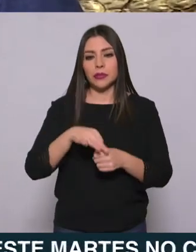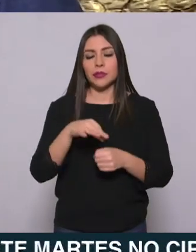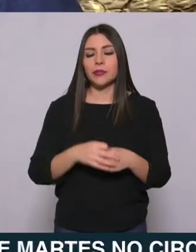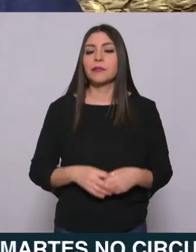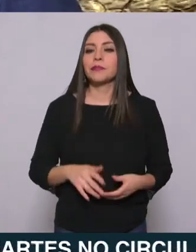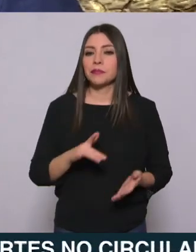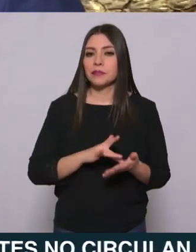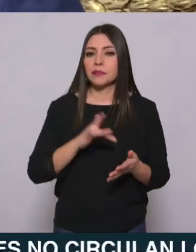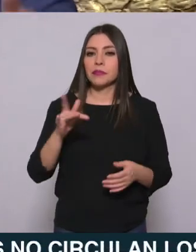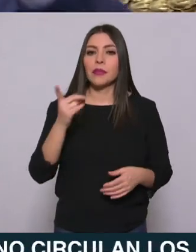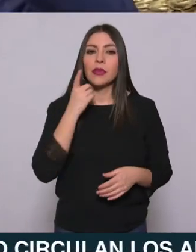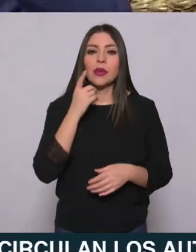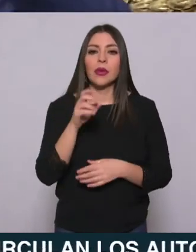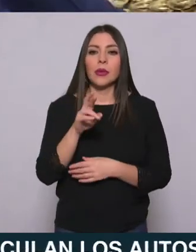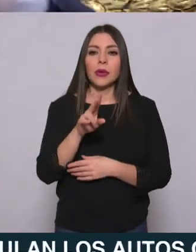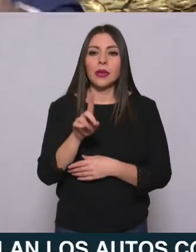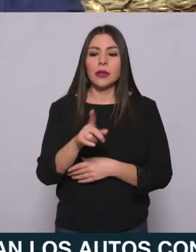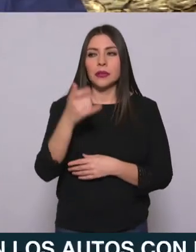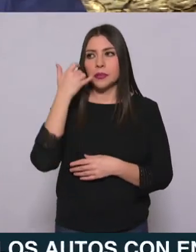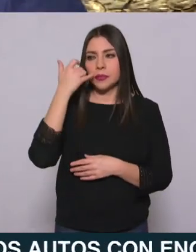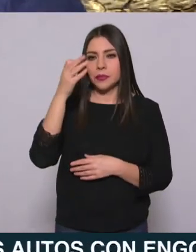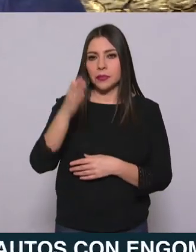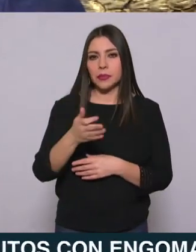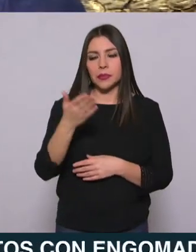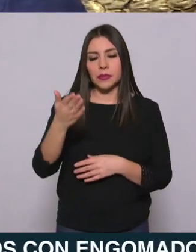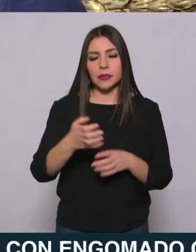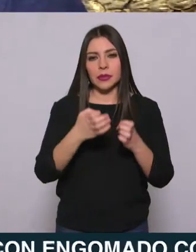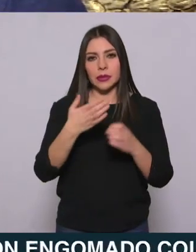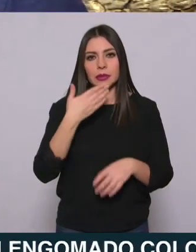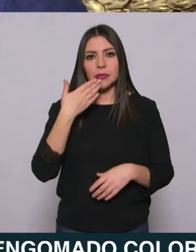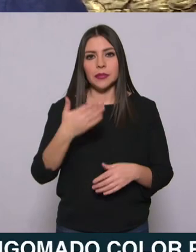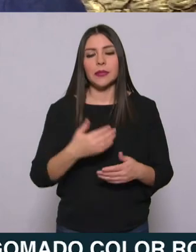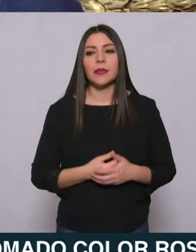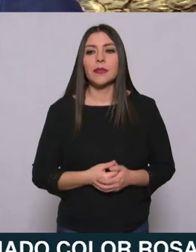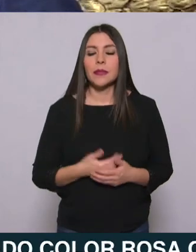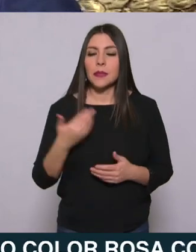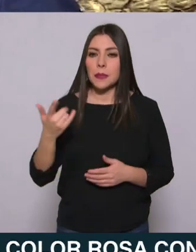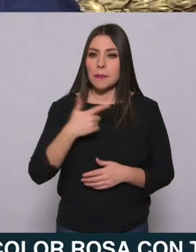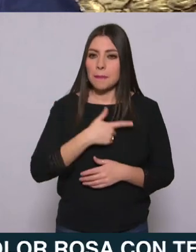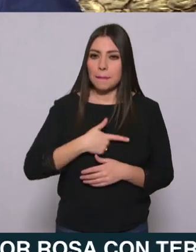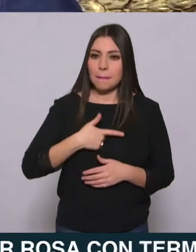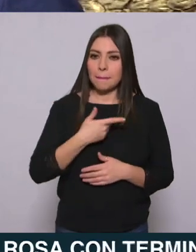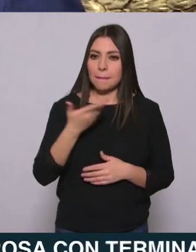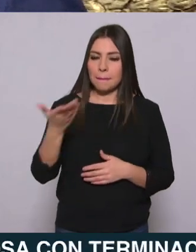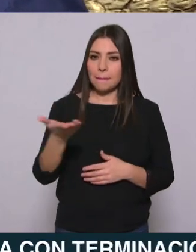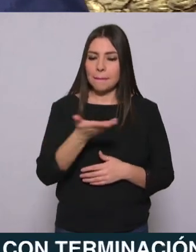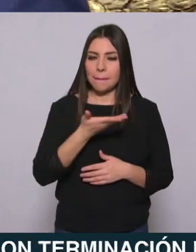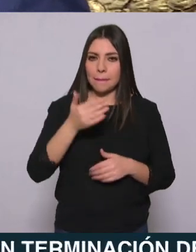Ruiz Suárez, por habernos tomado la llamada esta noche. Que esté usted muy bien. A sus órdenes, a las órdenes de ustedes. Hasta luego.